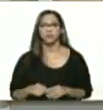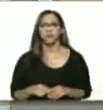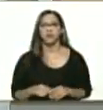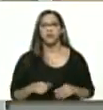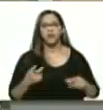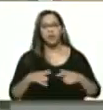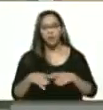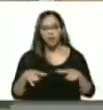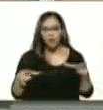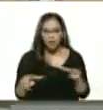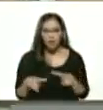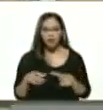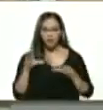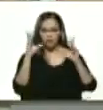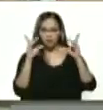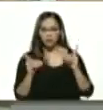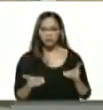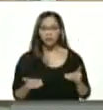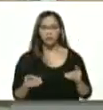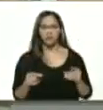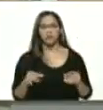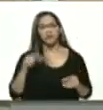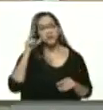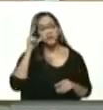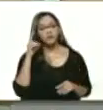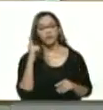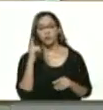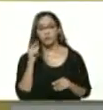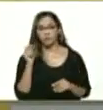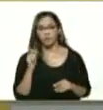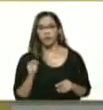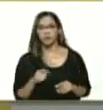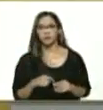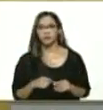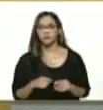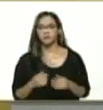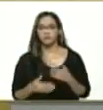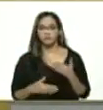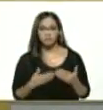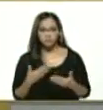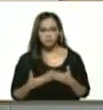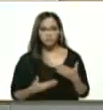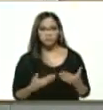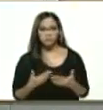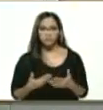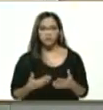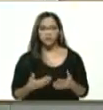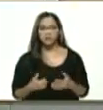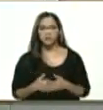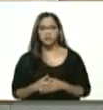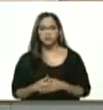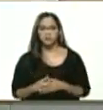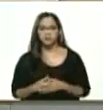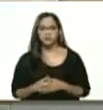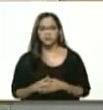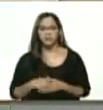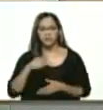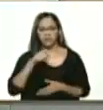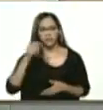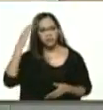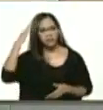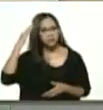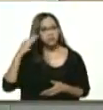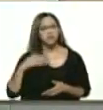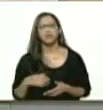lo determinamos en estos días que tenemos que hace un mes probablemente sea en el centro de votación para para que la gente sepa pues que ahí es la